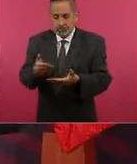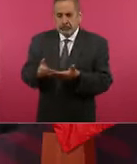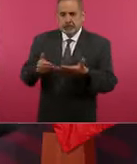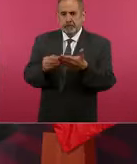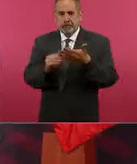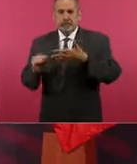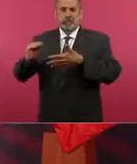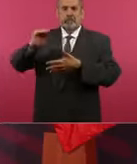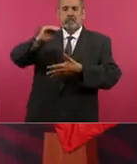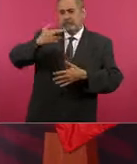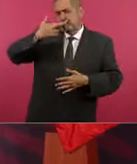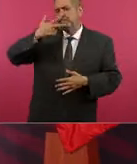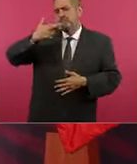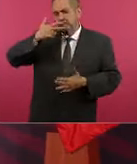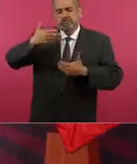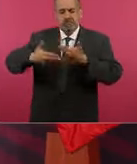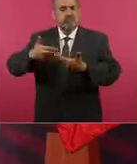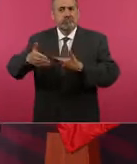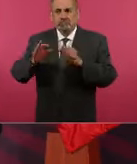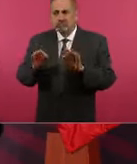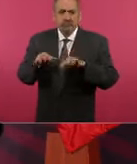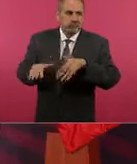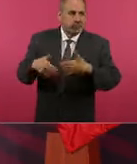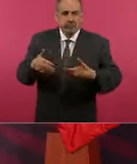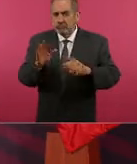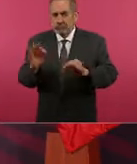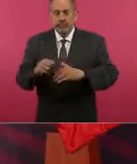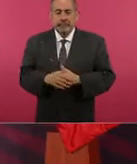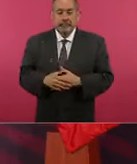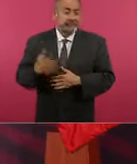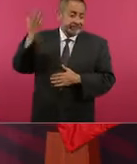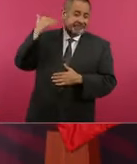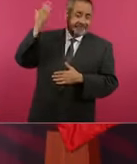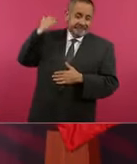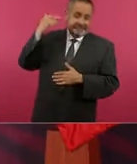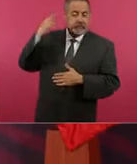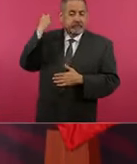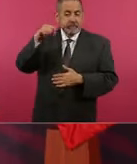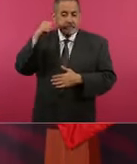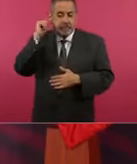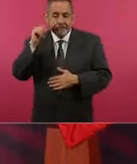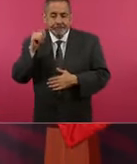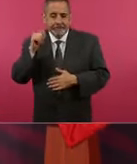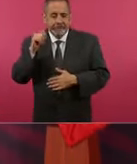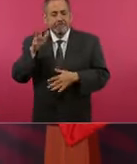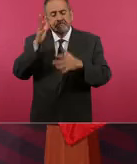de los últimos lugares, se tenía que ir la gente a trabajar a Cancún,